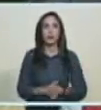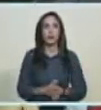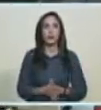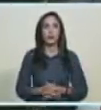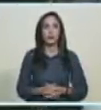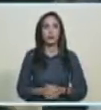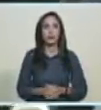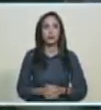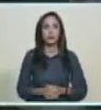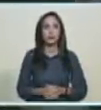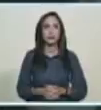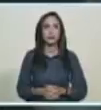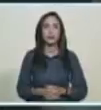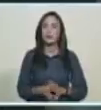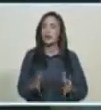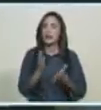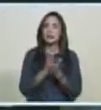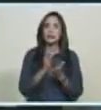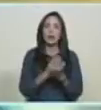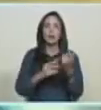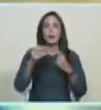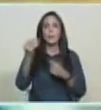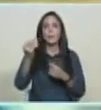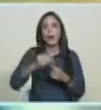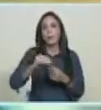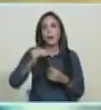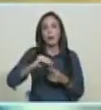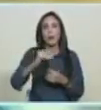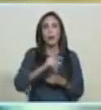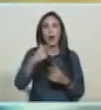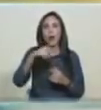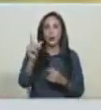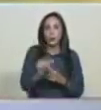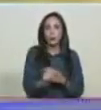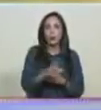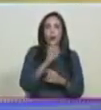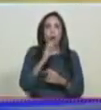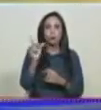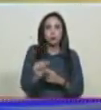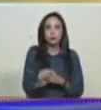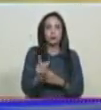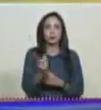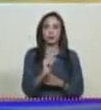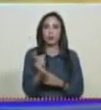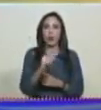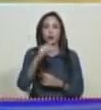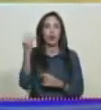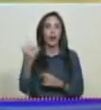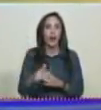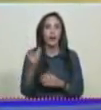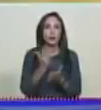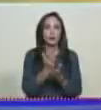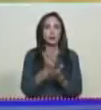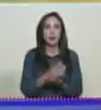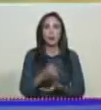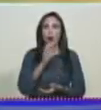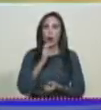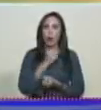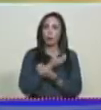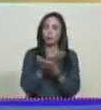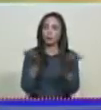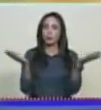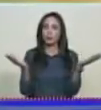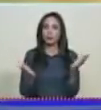El oro vale siempre lo mismo o vale más, nunca menos. Así que el oro venezolano para